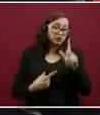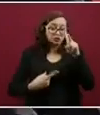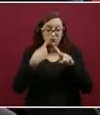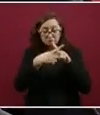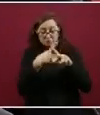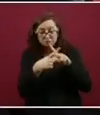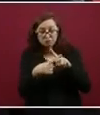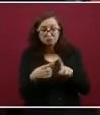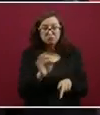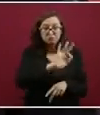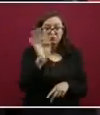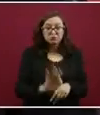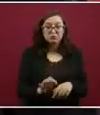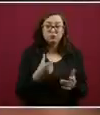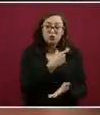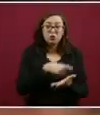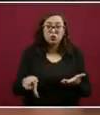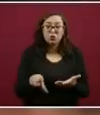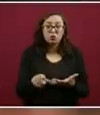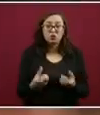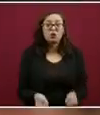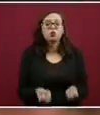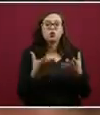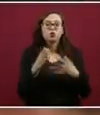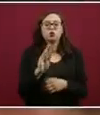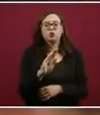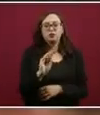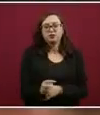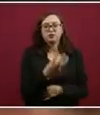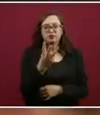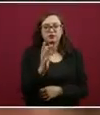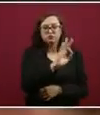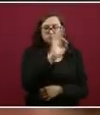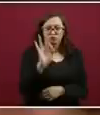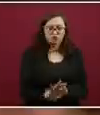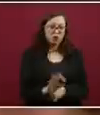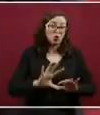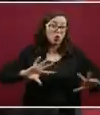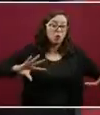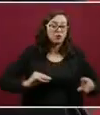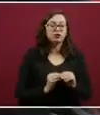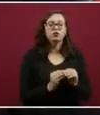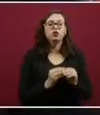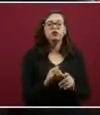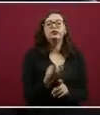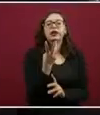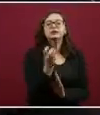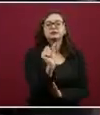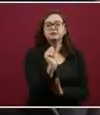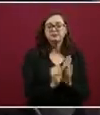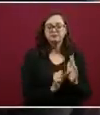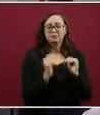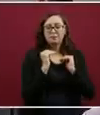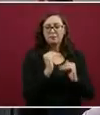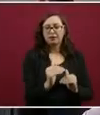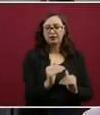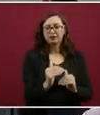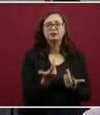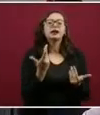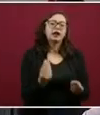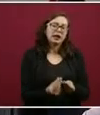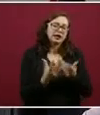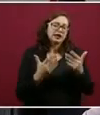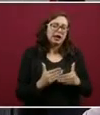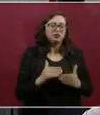eficiencia para compra de suministros? 93%. Esa es la eficiencia del primer trimestre. Desde luego, pues vendrán